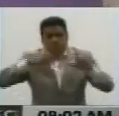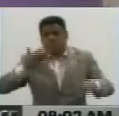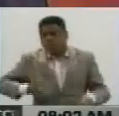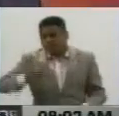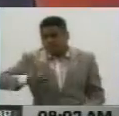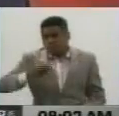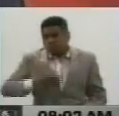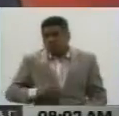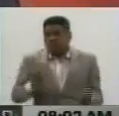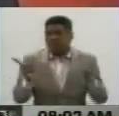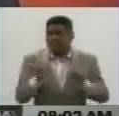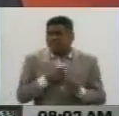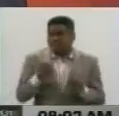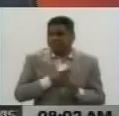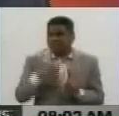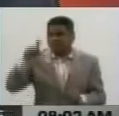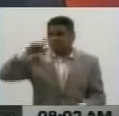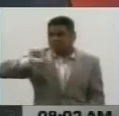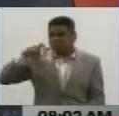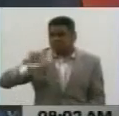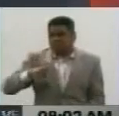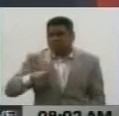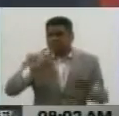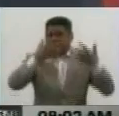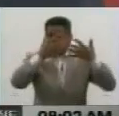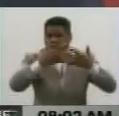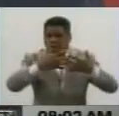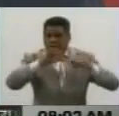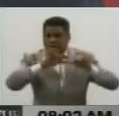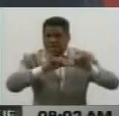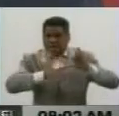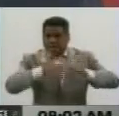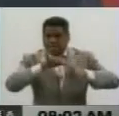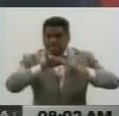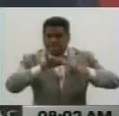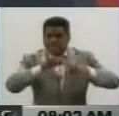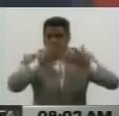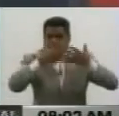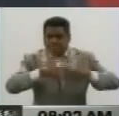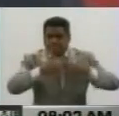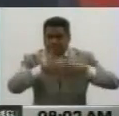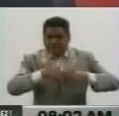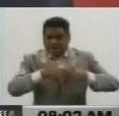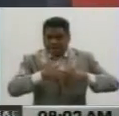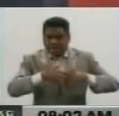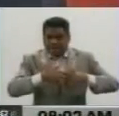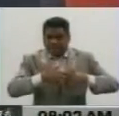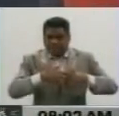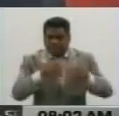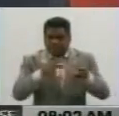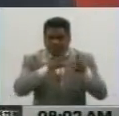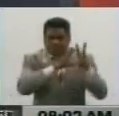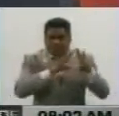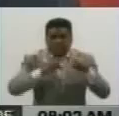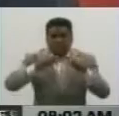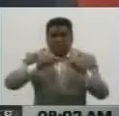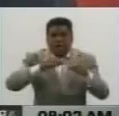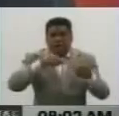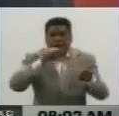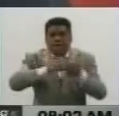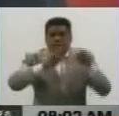materias primas indispensables para la industria del cemento. Entonces, nosotros, ¿qué vamos a hacer? ¿Vamos a